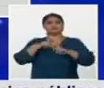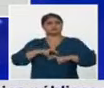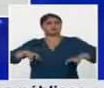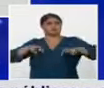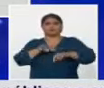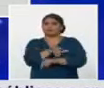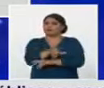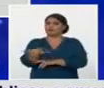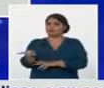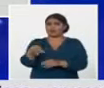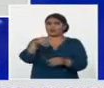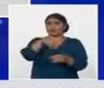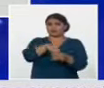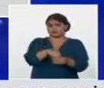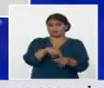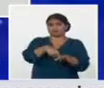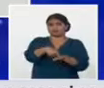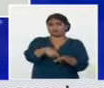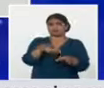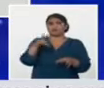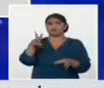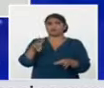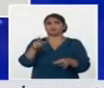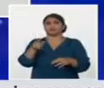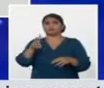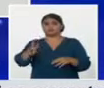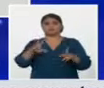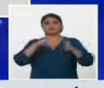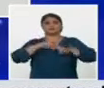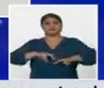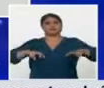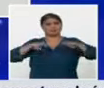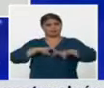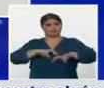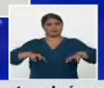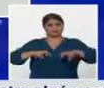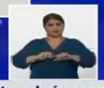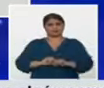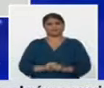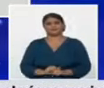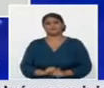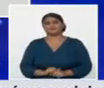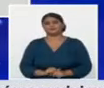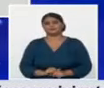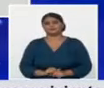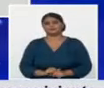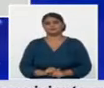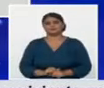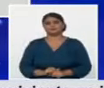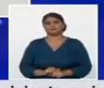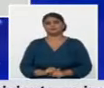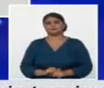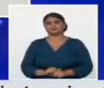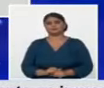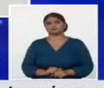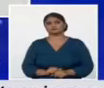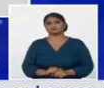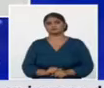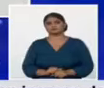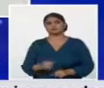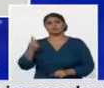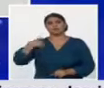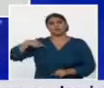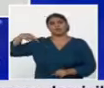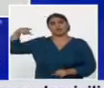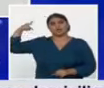procesan 313 muestras para el diagnóstico de la COVID. La mayor positividad ayer en la provincia de